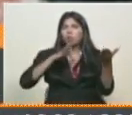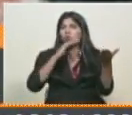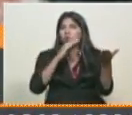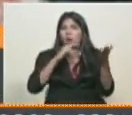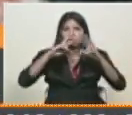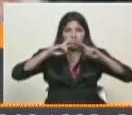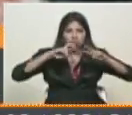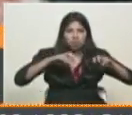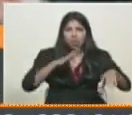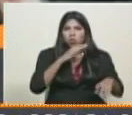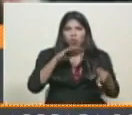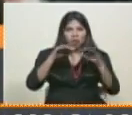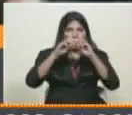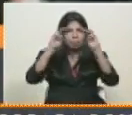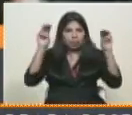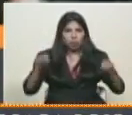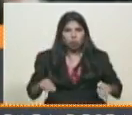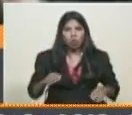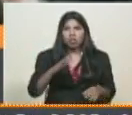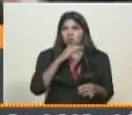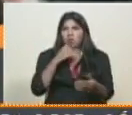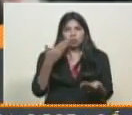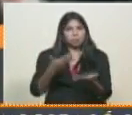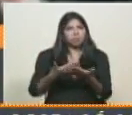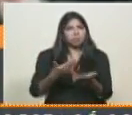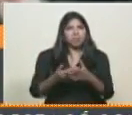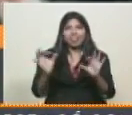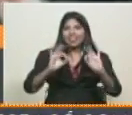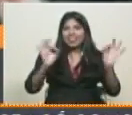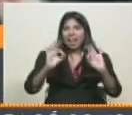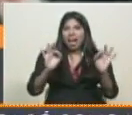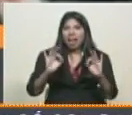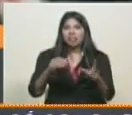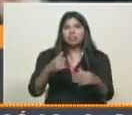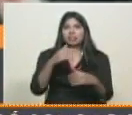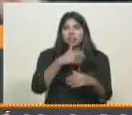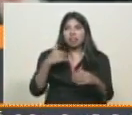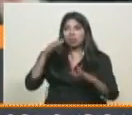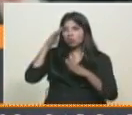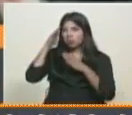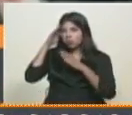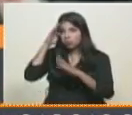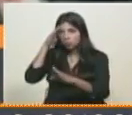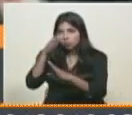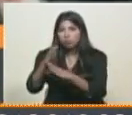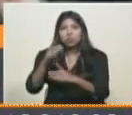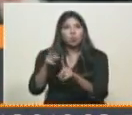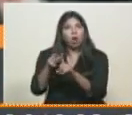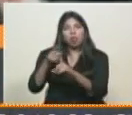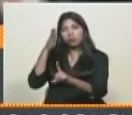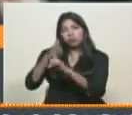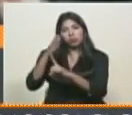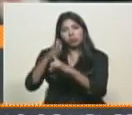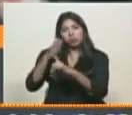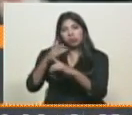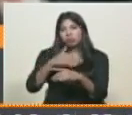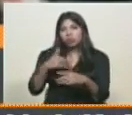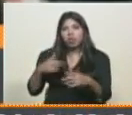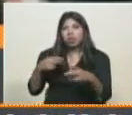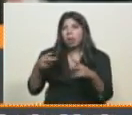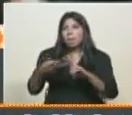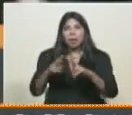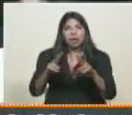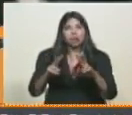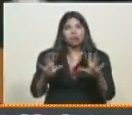son infundados inducidos y direccionados para perturbar la soberanía la paz y la estabilidad